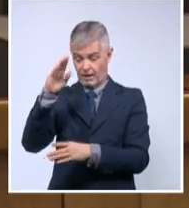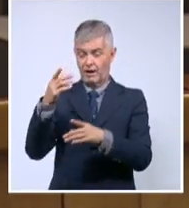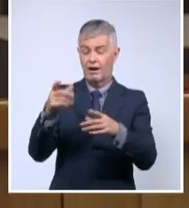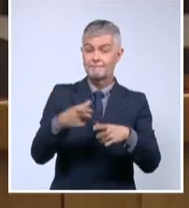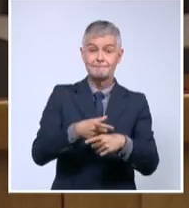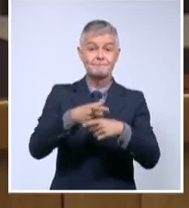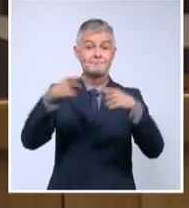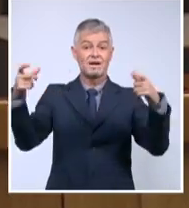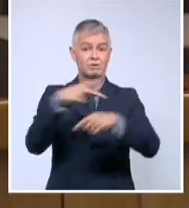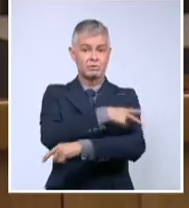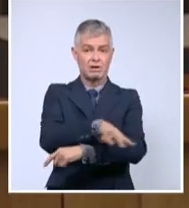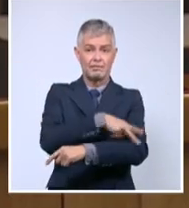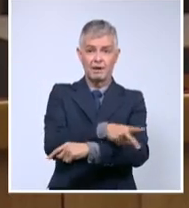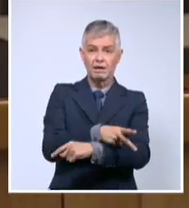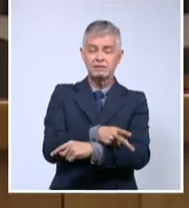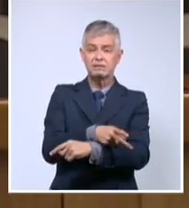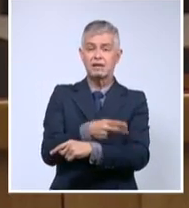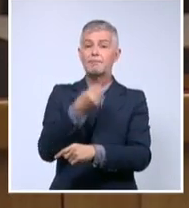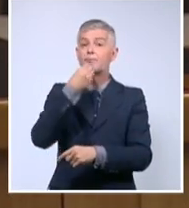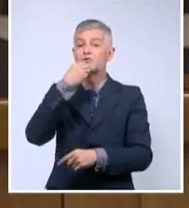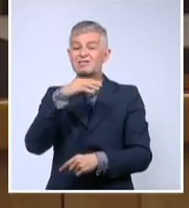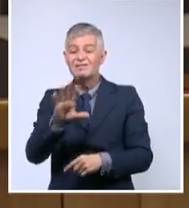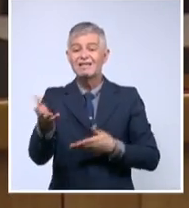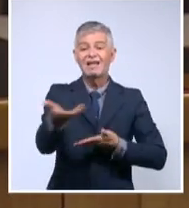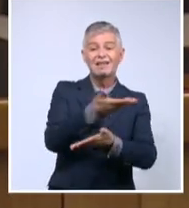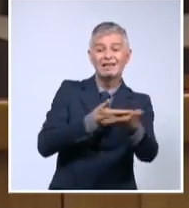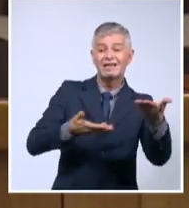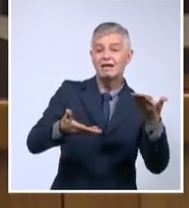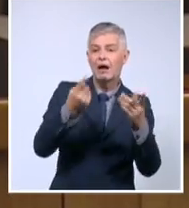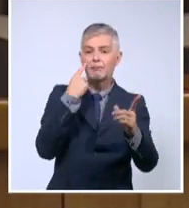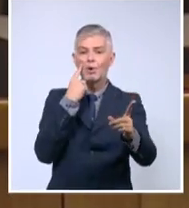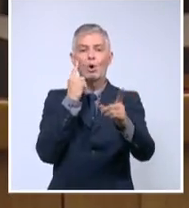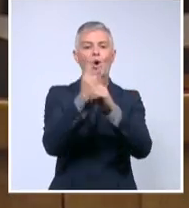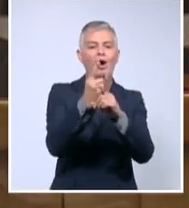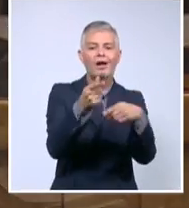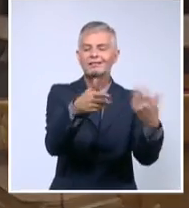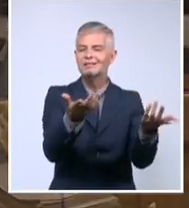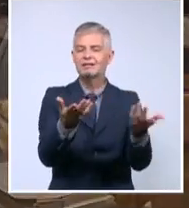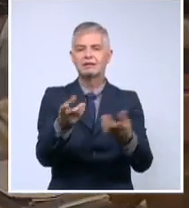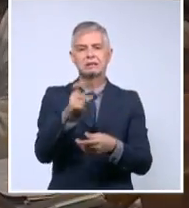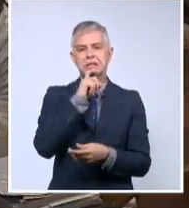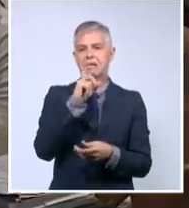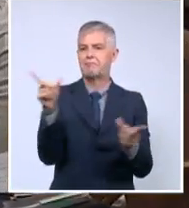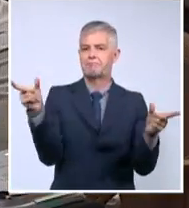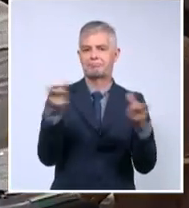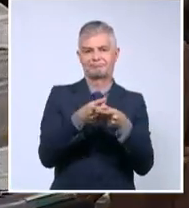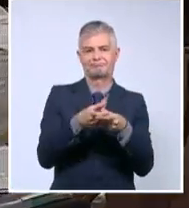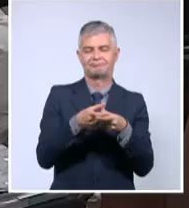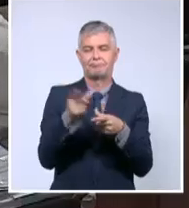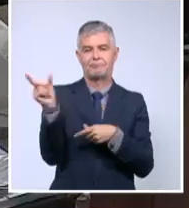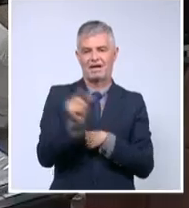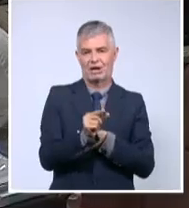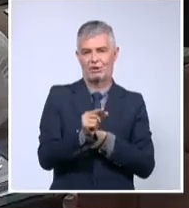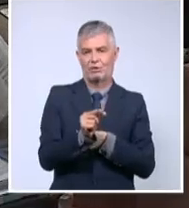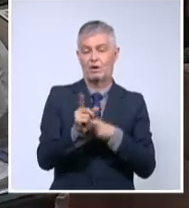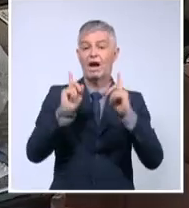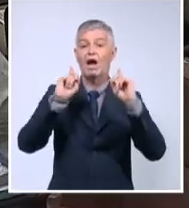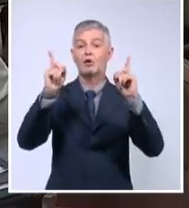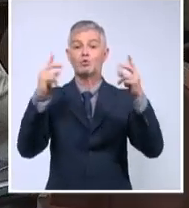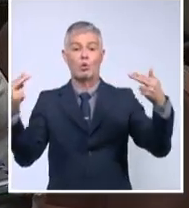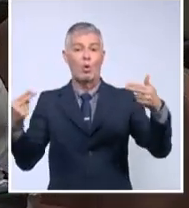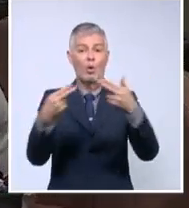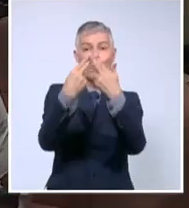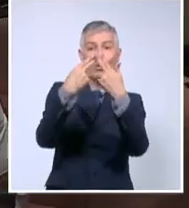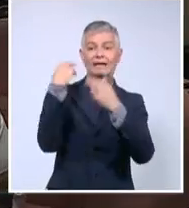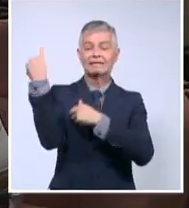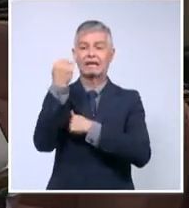países se redujeron las posibilidades de intercambio directo. Las reuniones internacionales tuvieron que acudir a